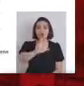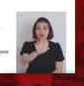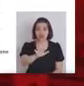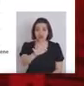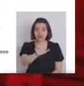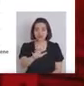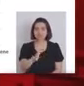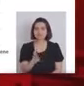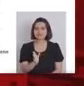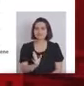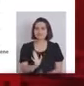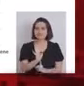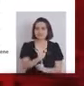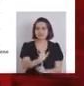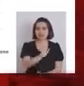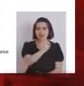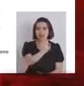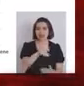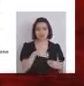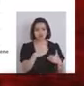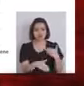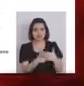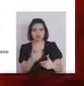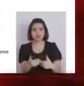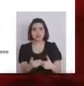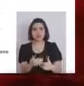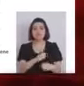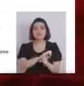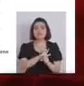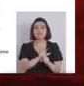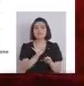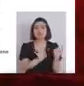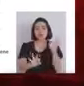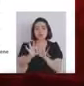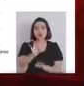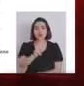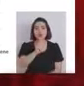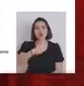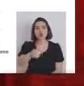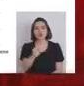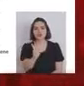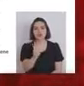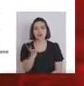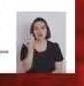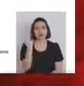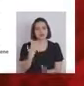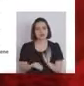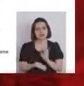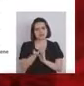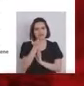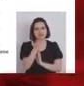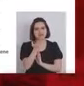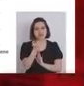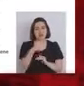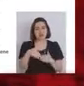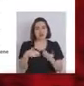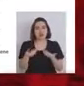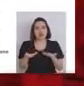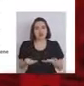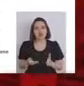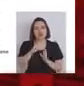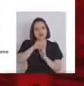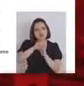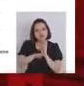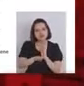56.549 personas que están vacunadas con la primera dosis. Estamos hablando, recuerden ustedes, por ejemplo, de la vacuna de Pfizer, BioNTech,